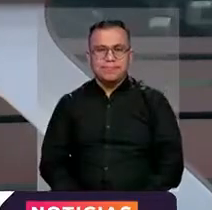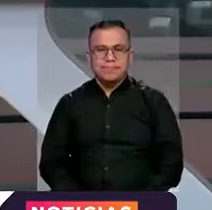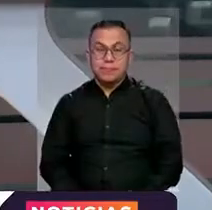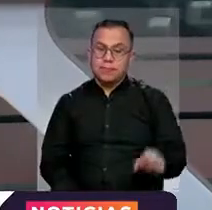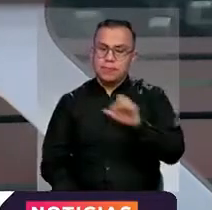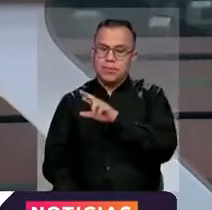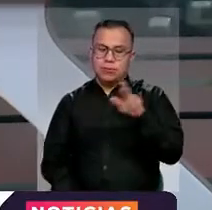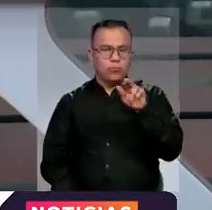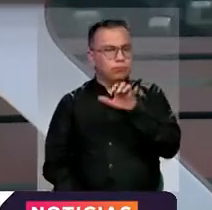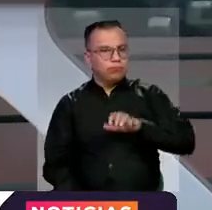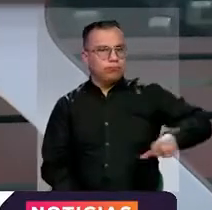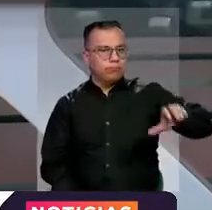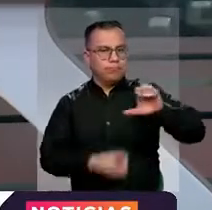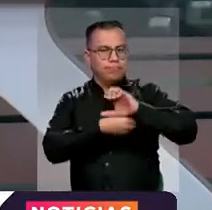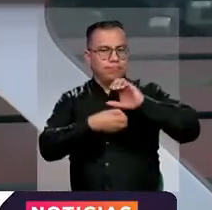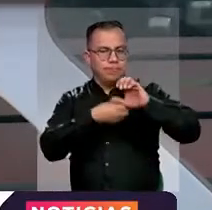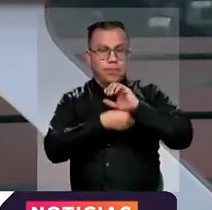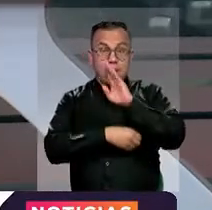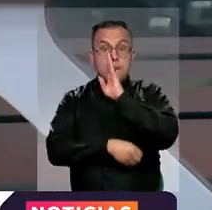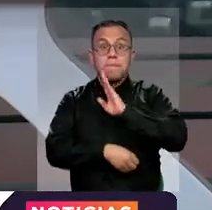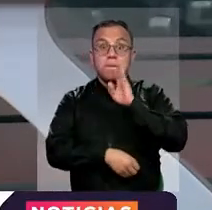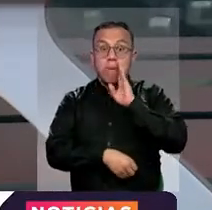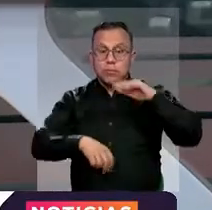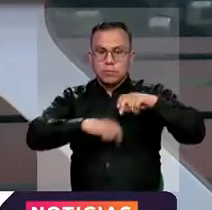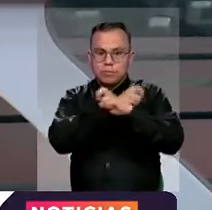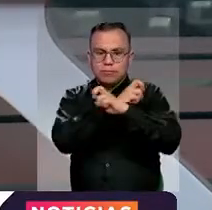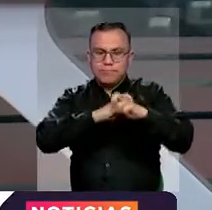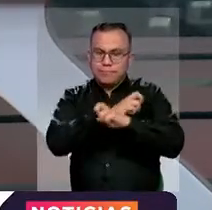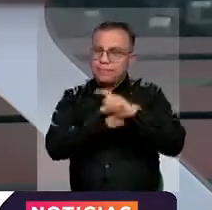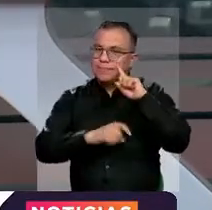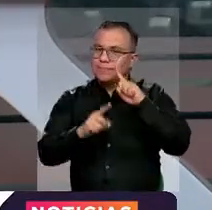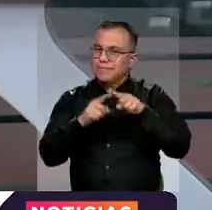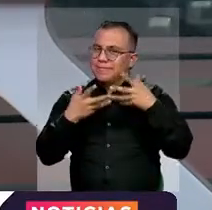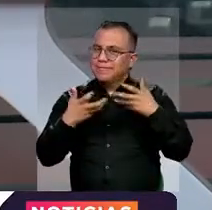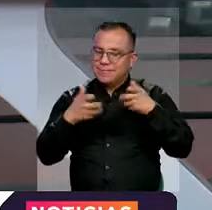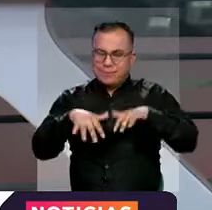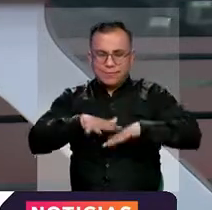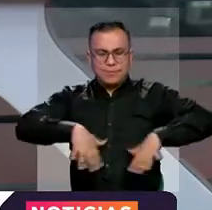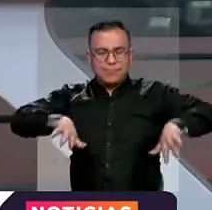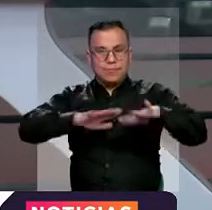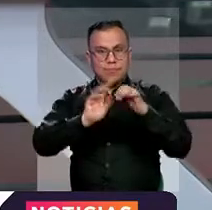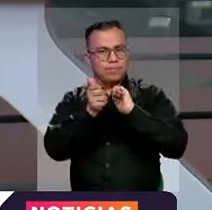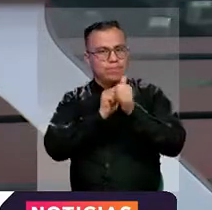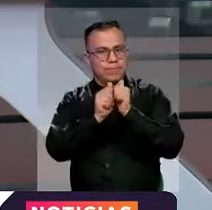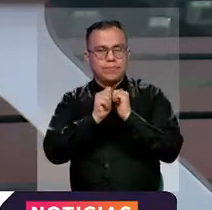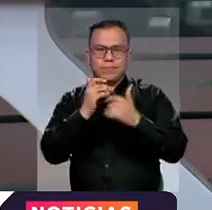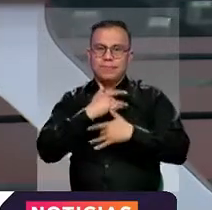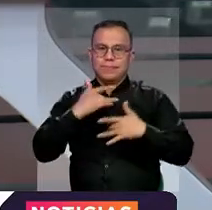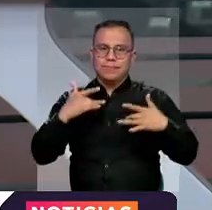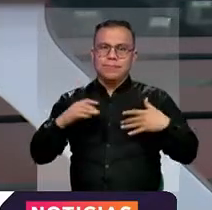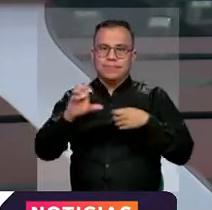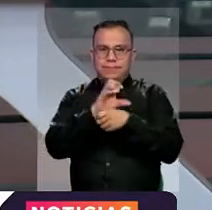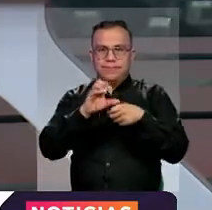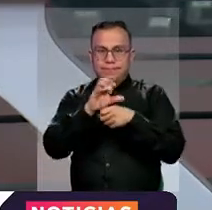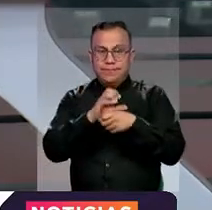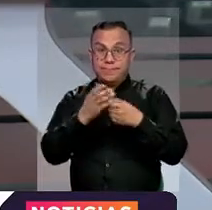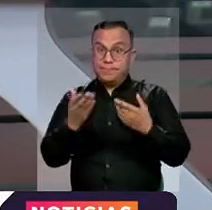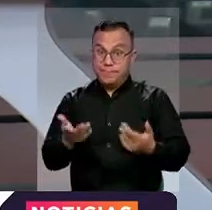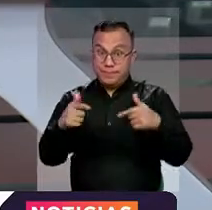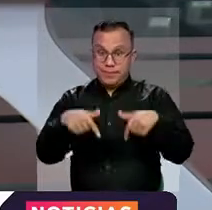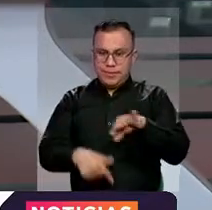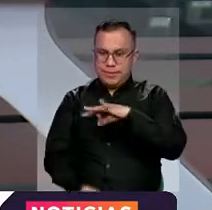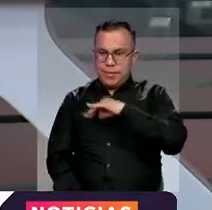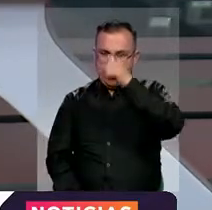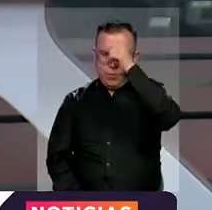En el sur de la ciudad se vivió el reto Boza al Parque, que tiene como objetivo generar espacios deportivos y saludables en la ciudadanía. Durante el